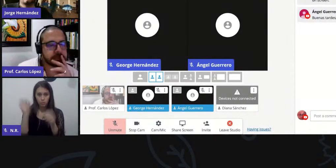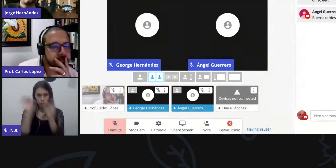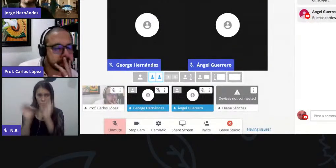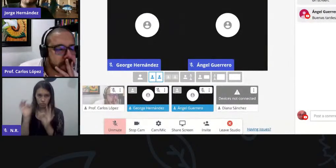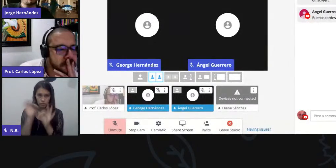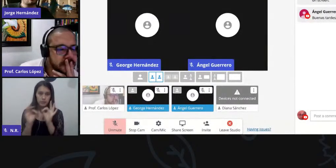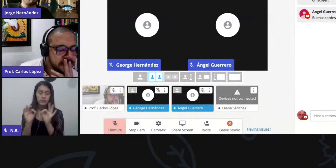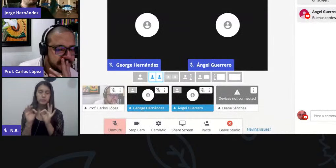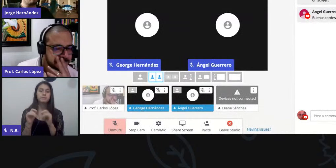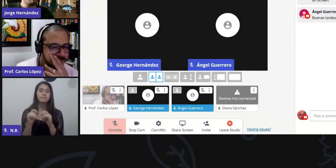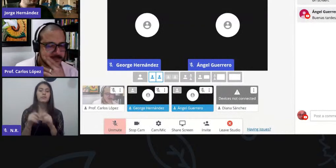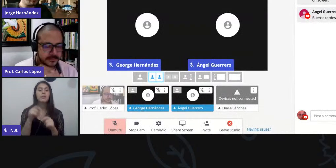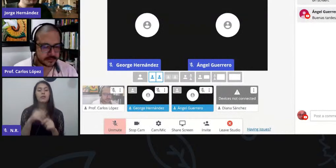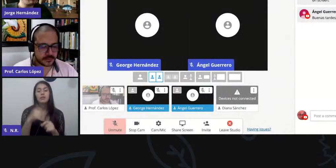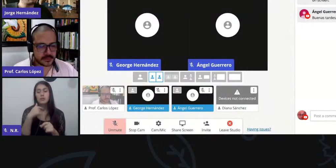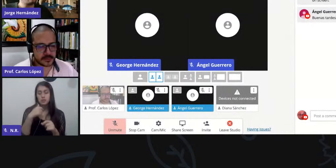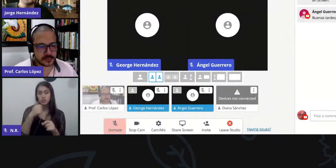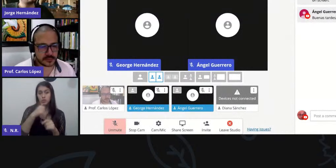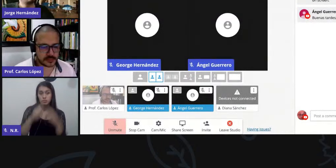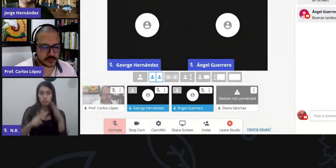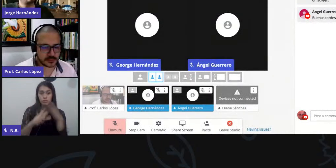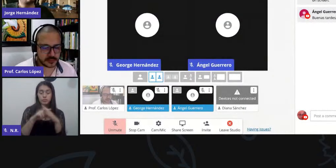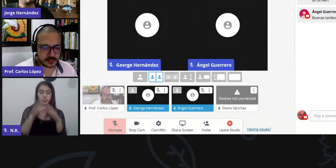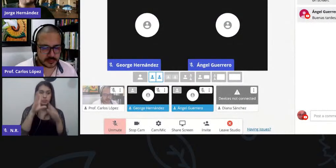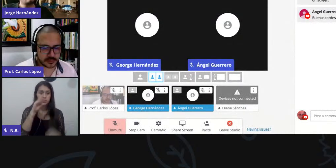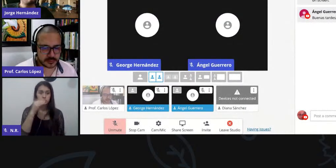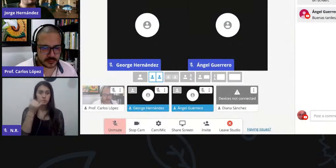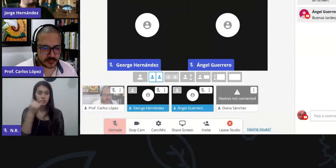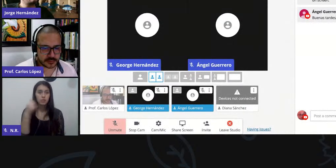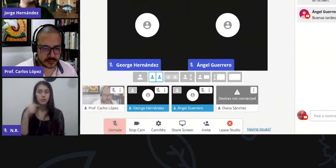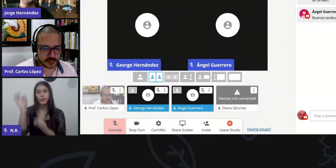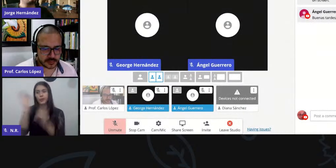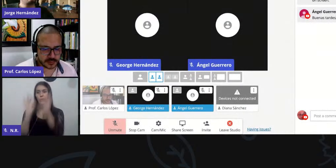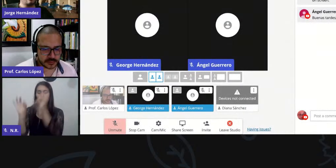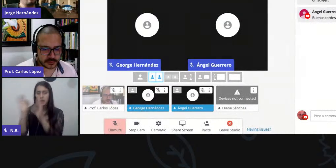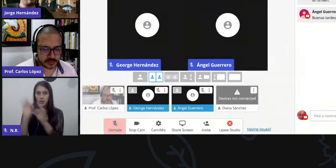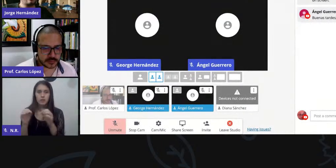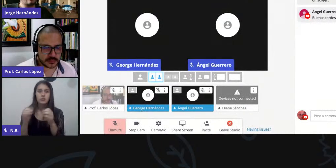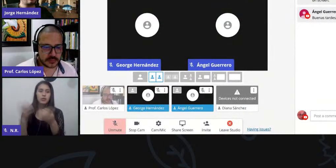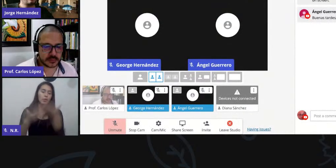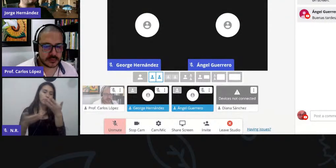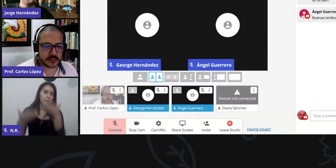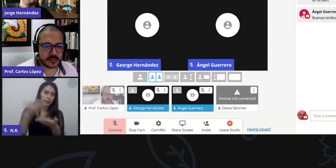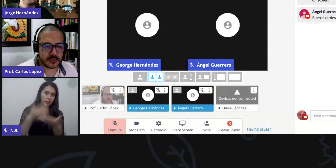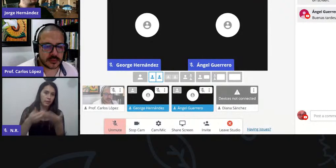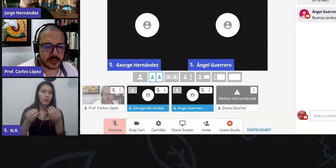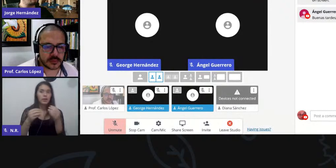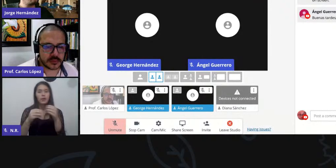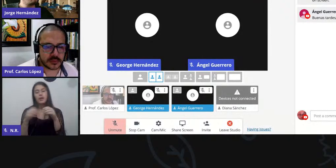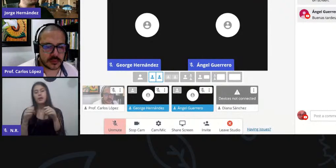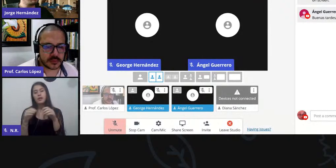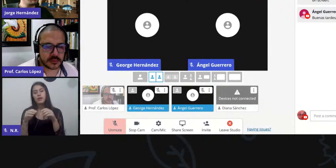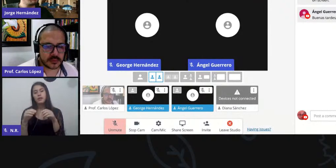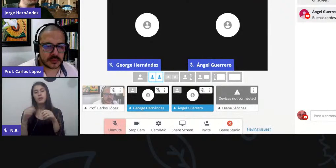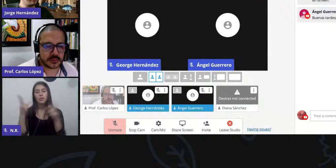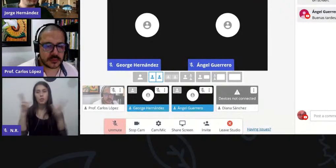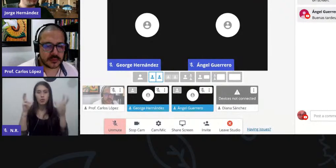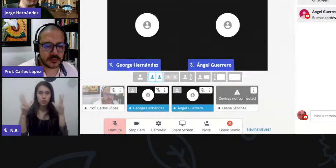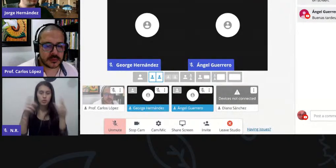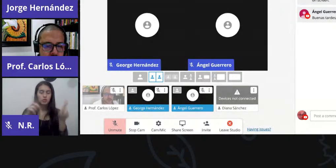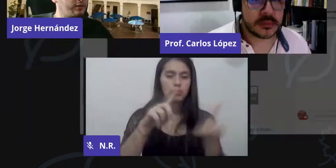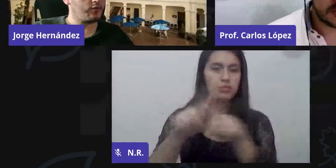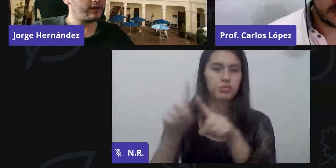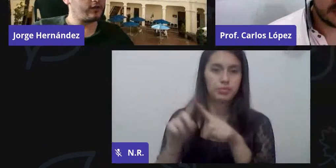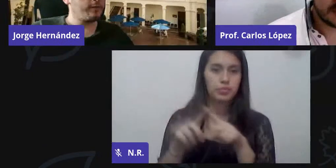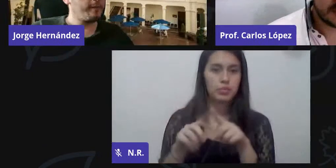StreamYard es el único que puede mover las personas, los banners, compartir la pantalla. Como pueden, digamos, ver